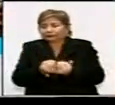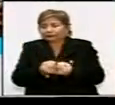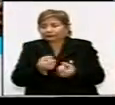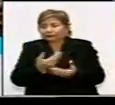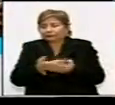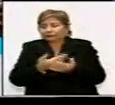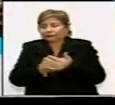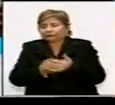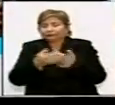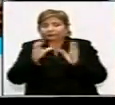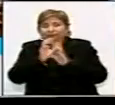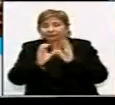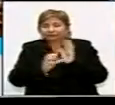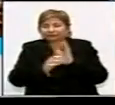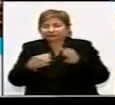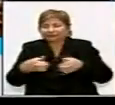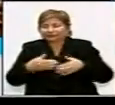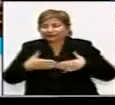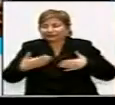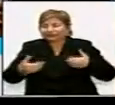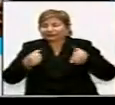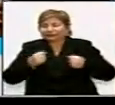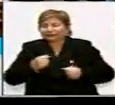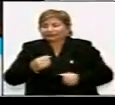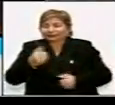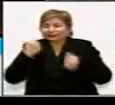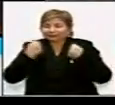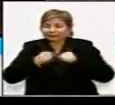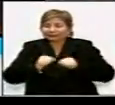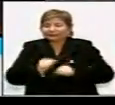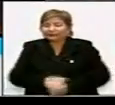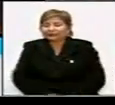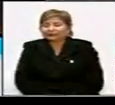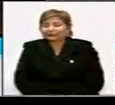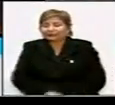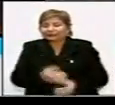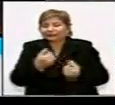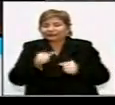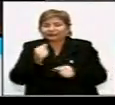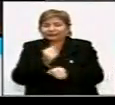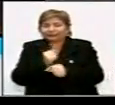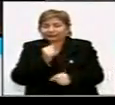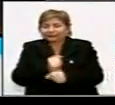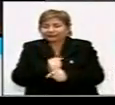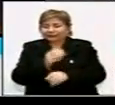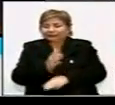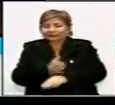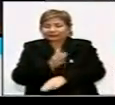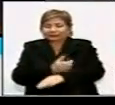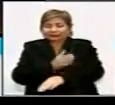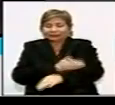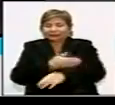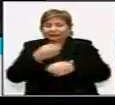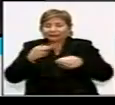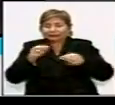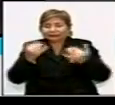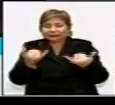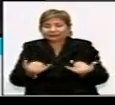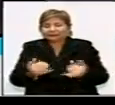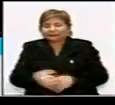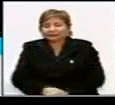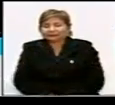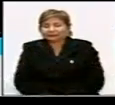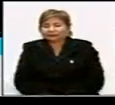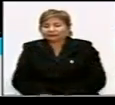se hizo condición del hombre esfuerzo y por el trabajo desarrollado que nos ha permitido el día de hoy